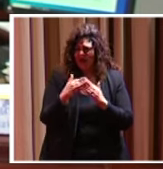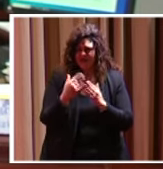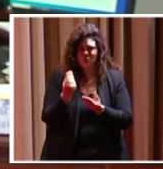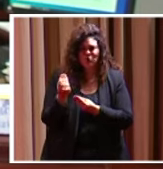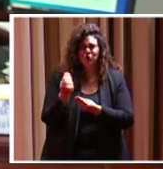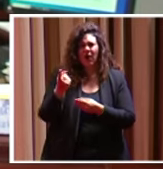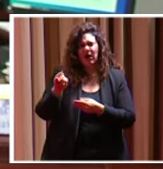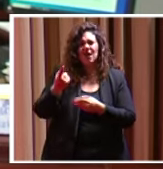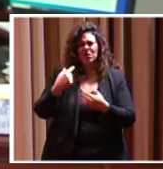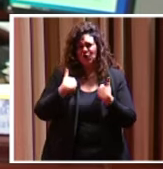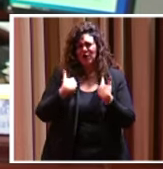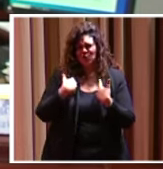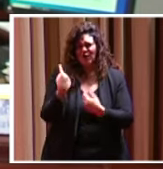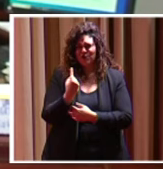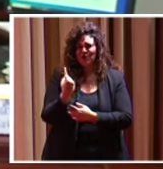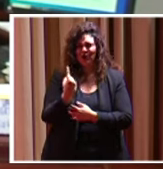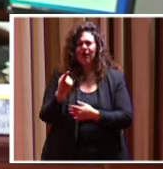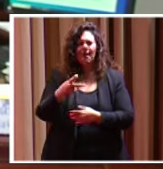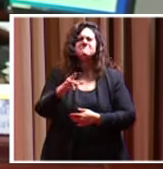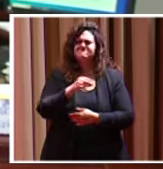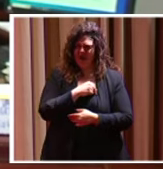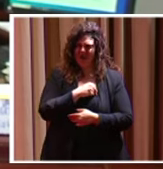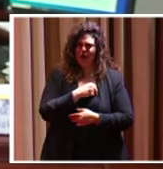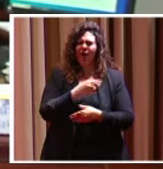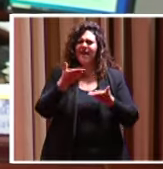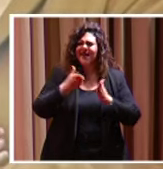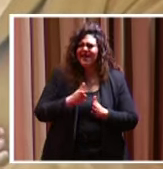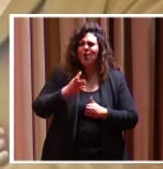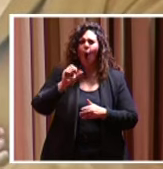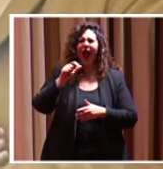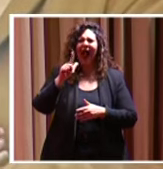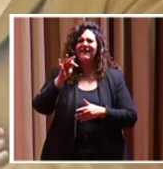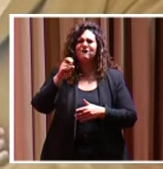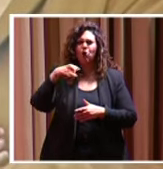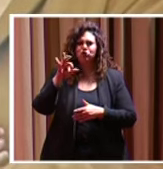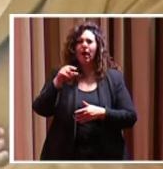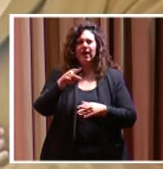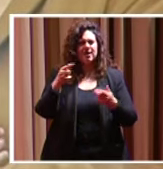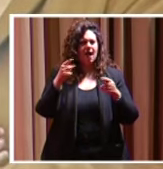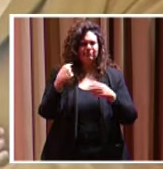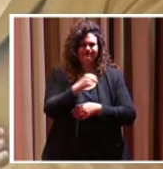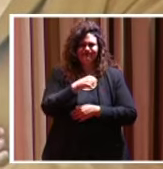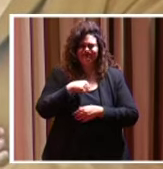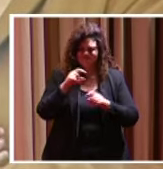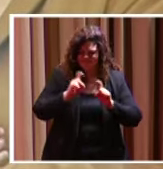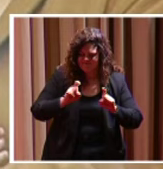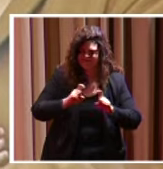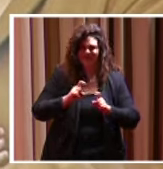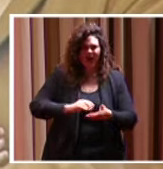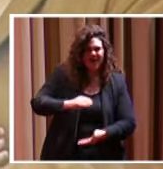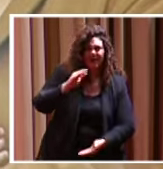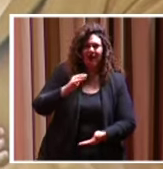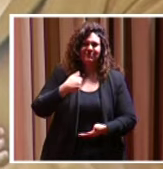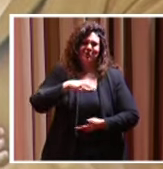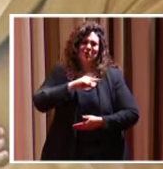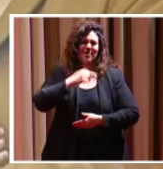soledad que ha sufrido. Ella ha tenido el mérito de criar y educar a nuestro hijo Alfonso, del que nos sentimos muy orgullosos. Con su